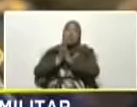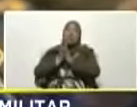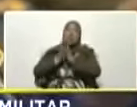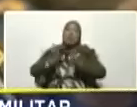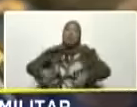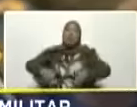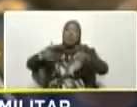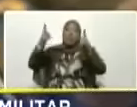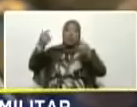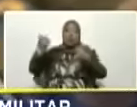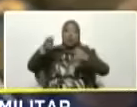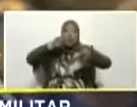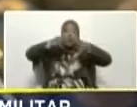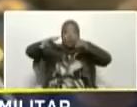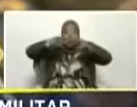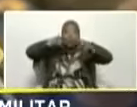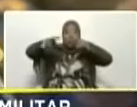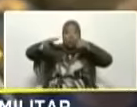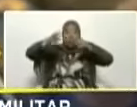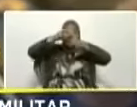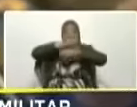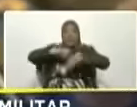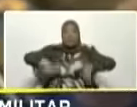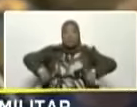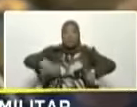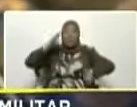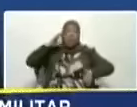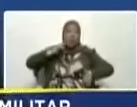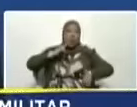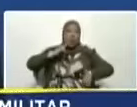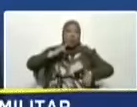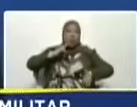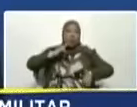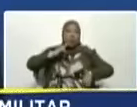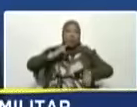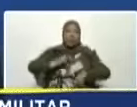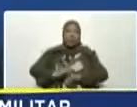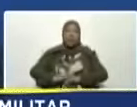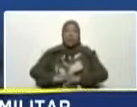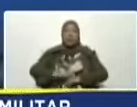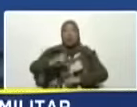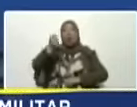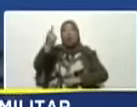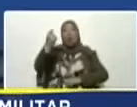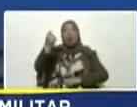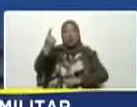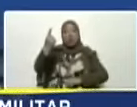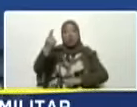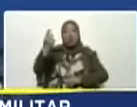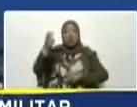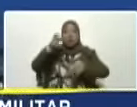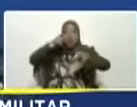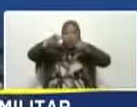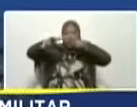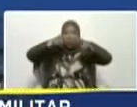sargento supervisor de la Fuerza Armada Nacional Bolivariana. 11 sargentos